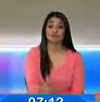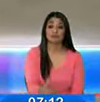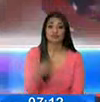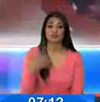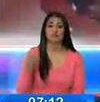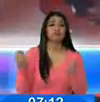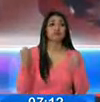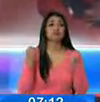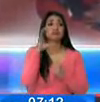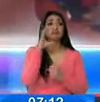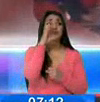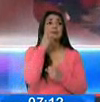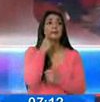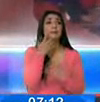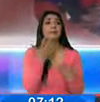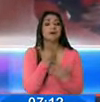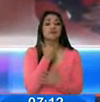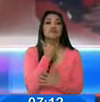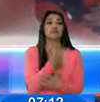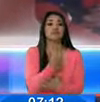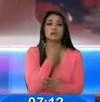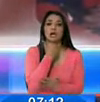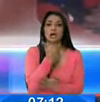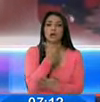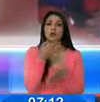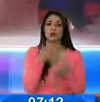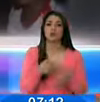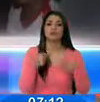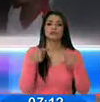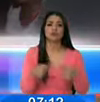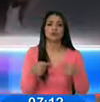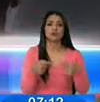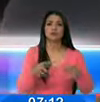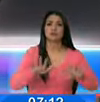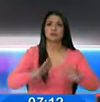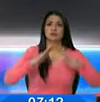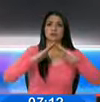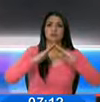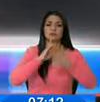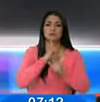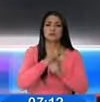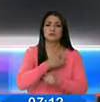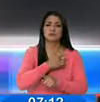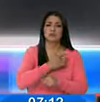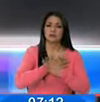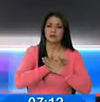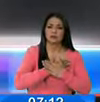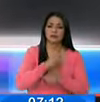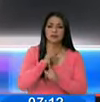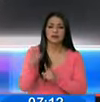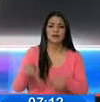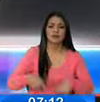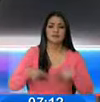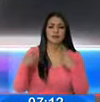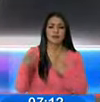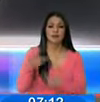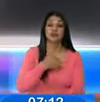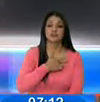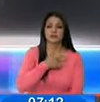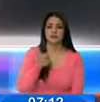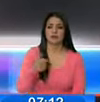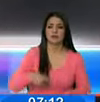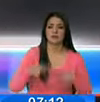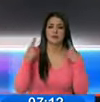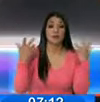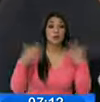que anhelan al menos escuchar su voz es el día a día en esta casa yo siento en mi corazón que él está vivo en